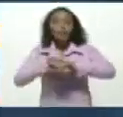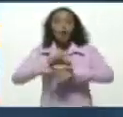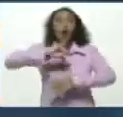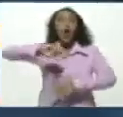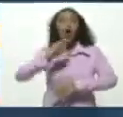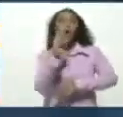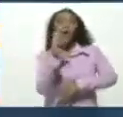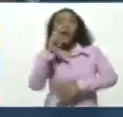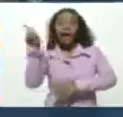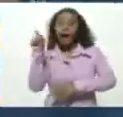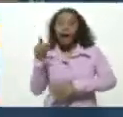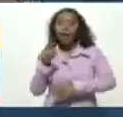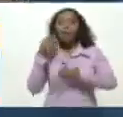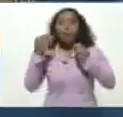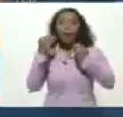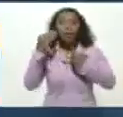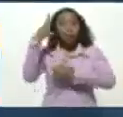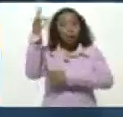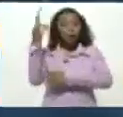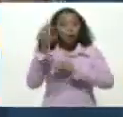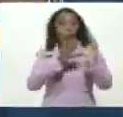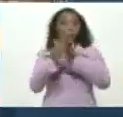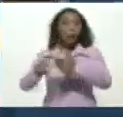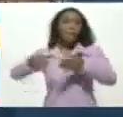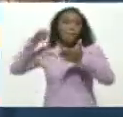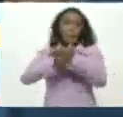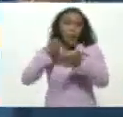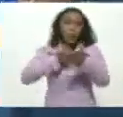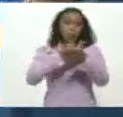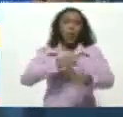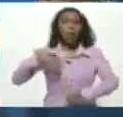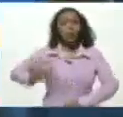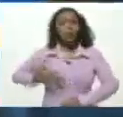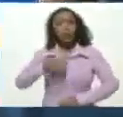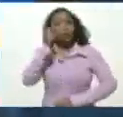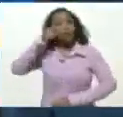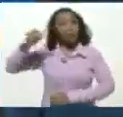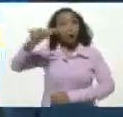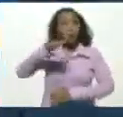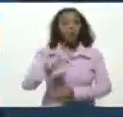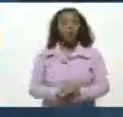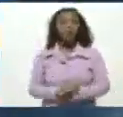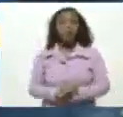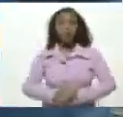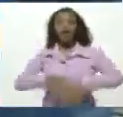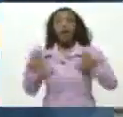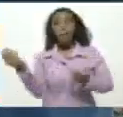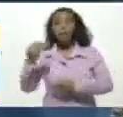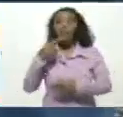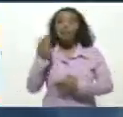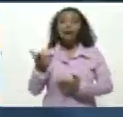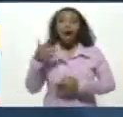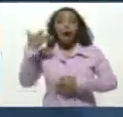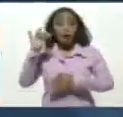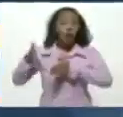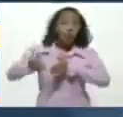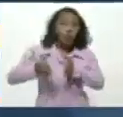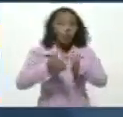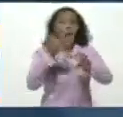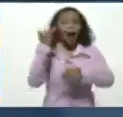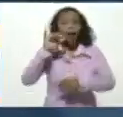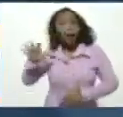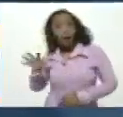Uh-huh. Para eso son los consejos comunales, para luchar por los derechos del pueblo. Ajá, ¿qué más? Dime. No tenemos la ruta, así como las tiene